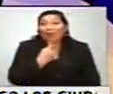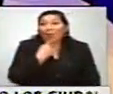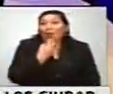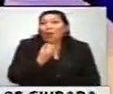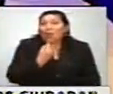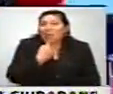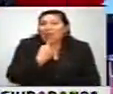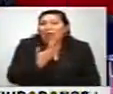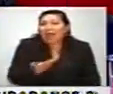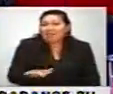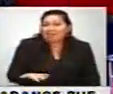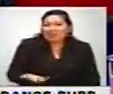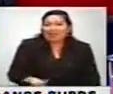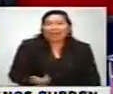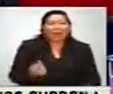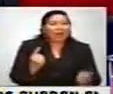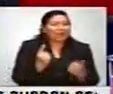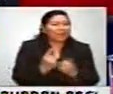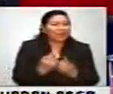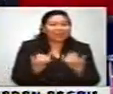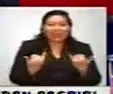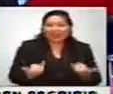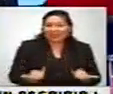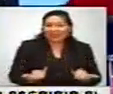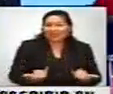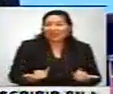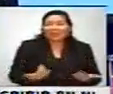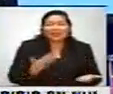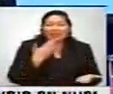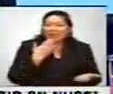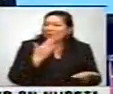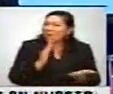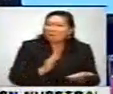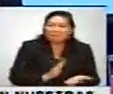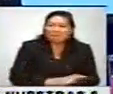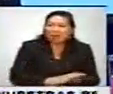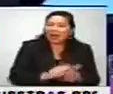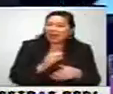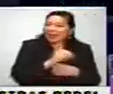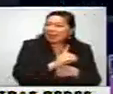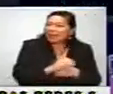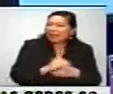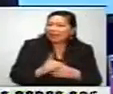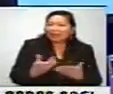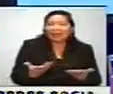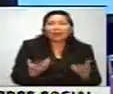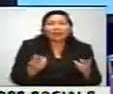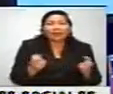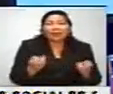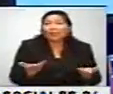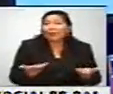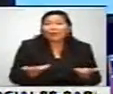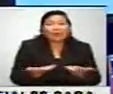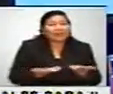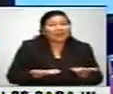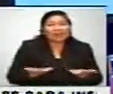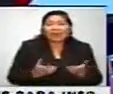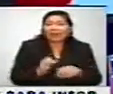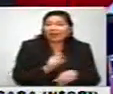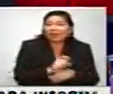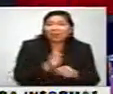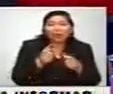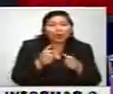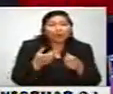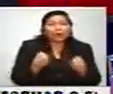decir. Exacto, todo eso, ¿no? Pero frente a esas cosas creo que hemos fallado en el modelo de centralización. Uno de los temas es que no teníamos capacidad